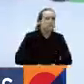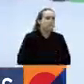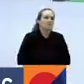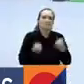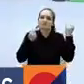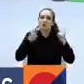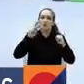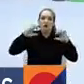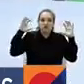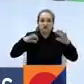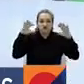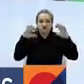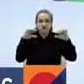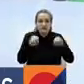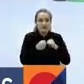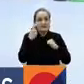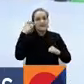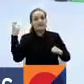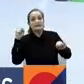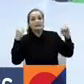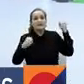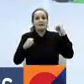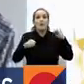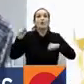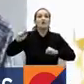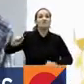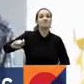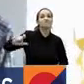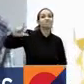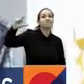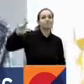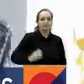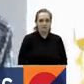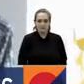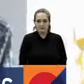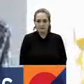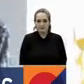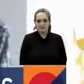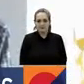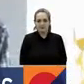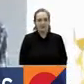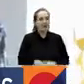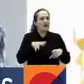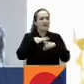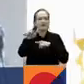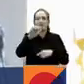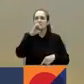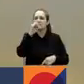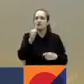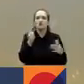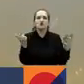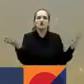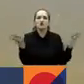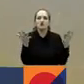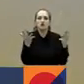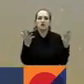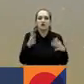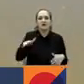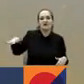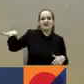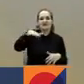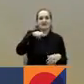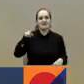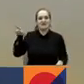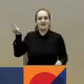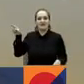los últimos días. El precio de los productos podría aumentar. La zona más afectada ha sido la Mojana, con